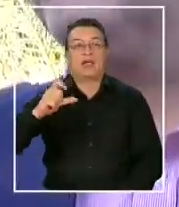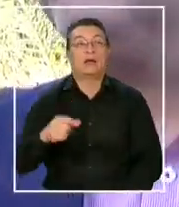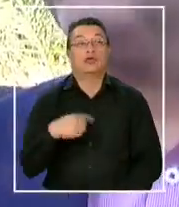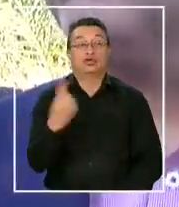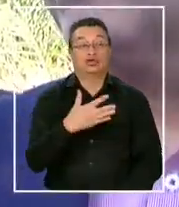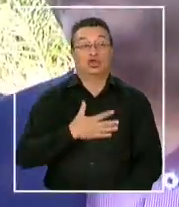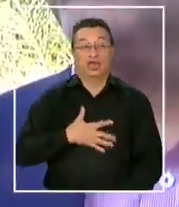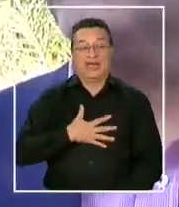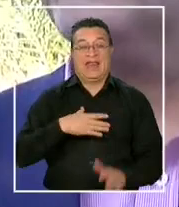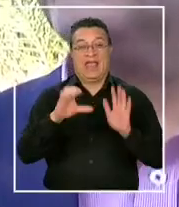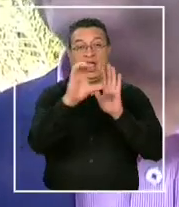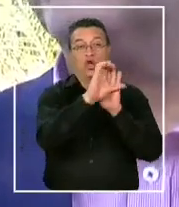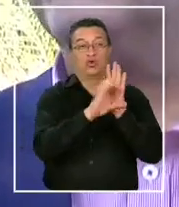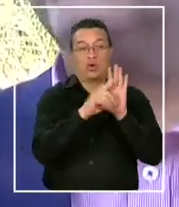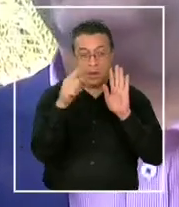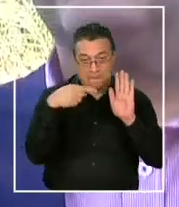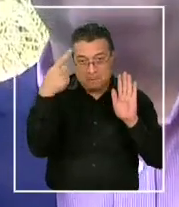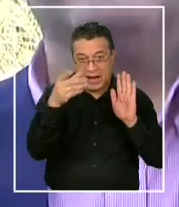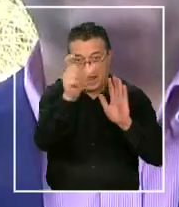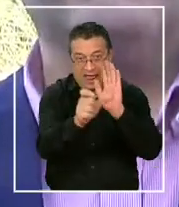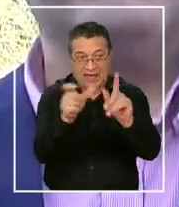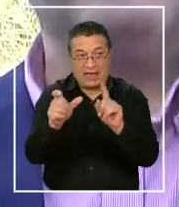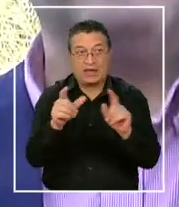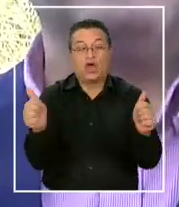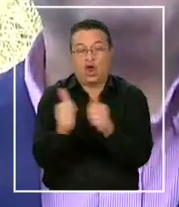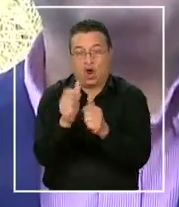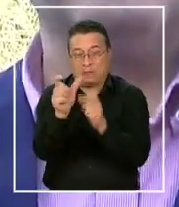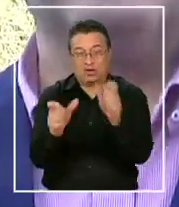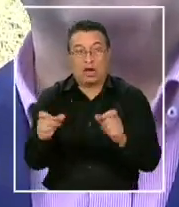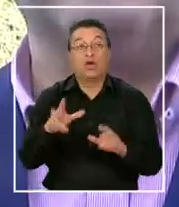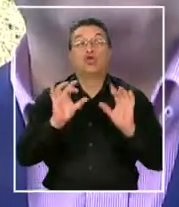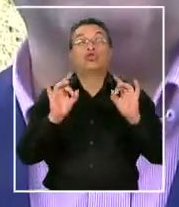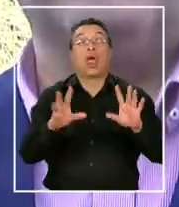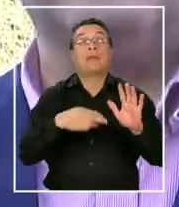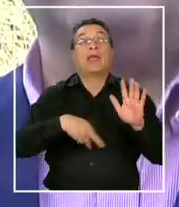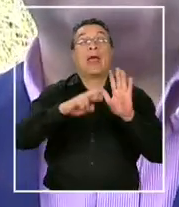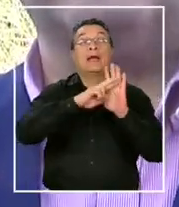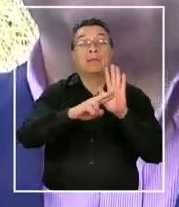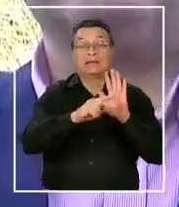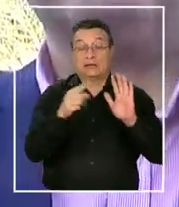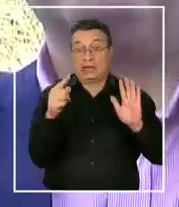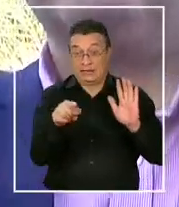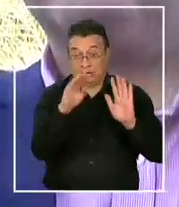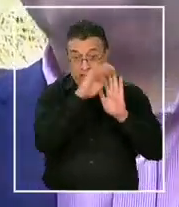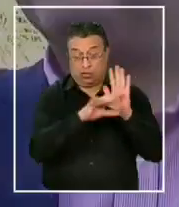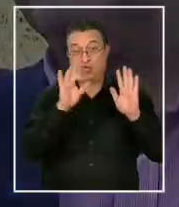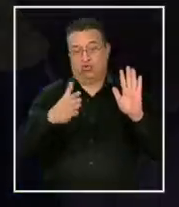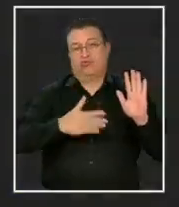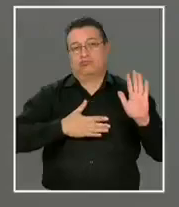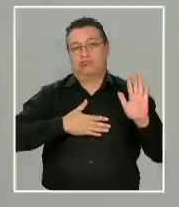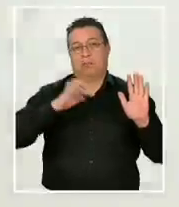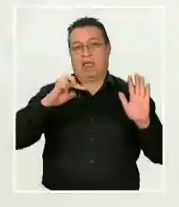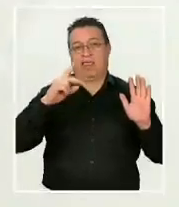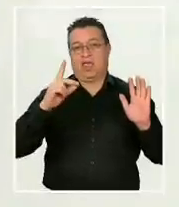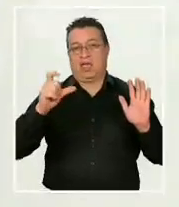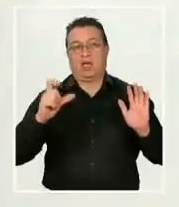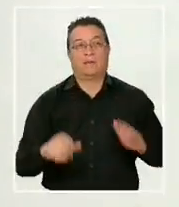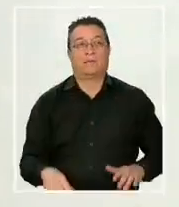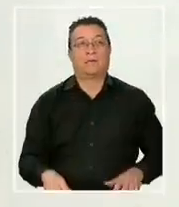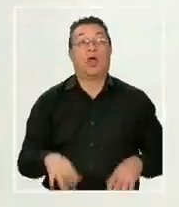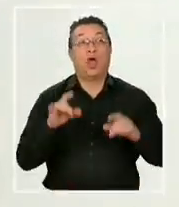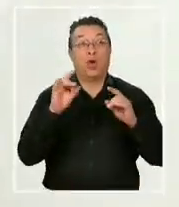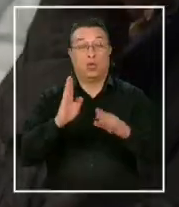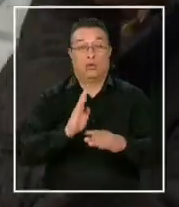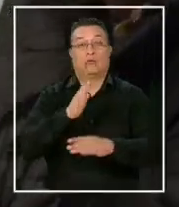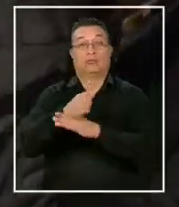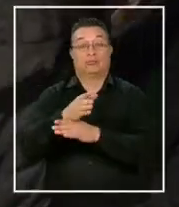queríamos una constitución para la gente, con la gente y la gente. Y lo único que representan aquella lista es el Partido de la Gente. Y no es el único que intentó